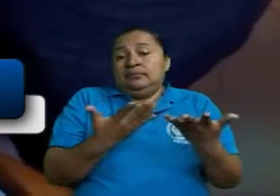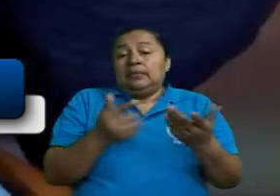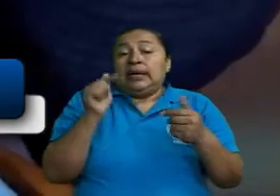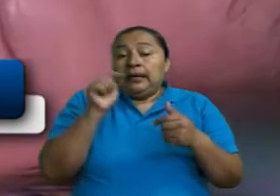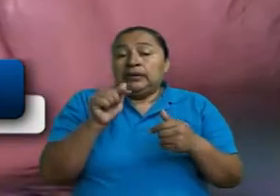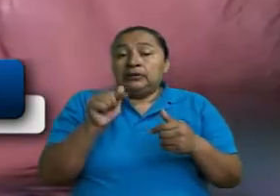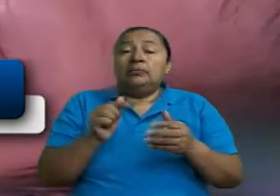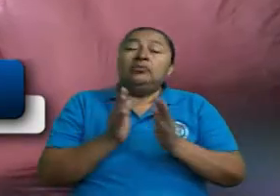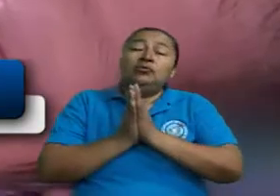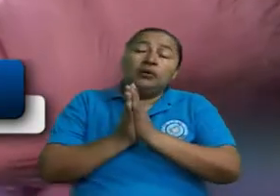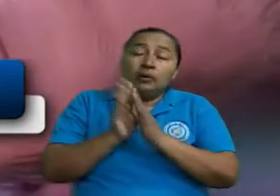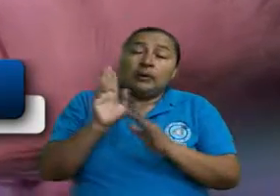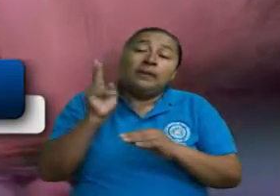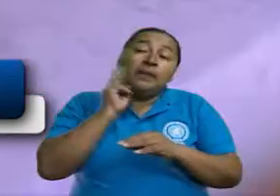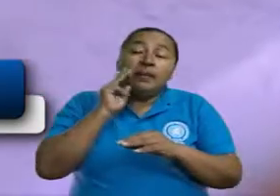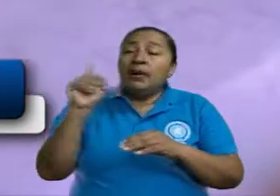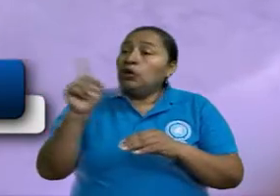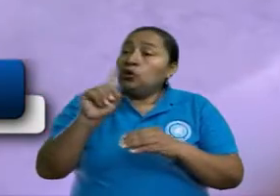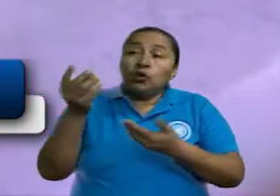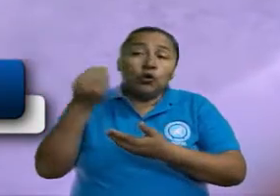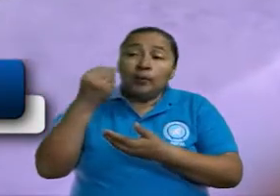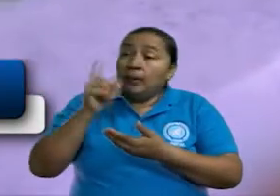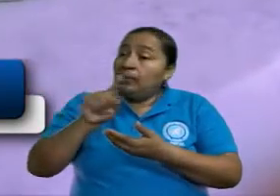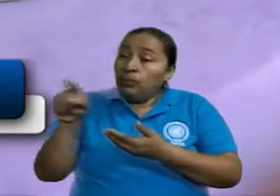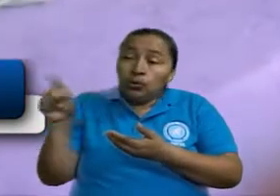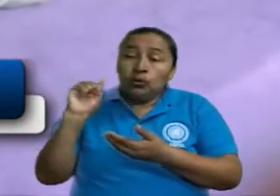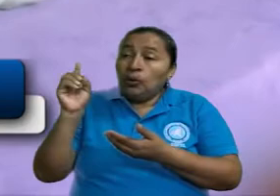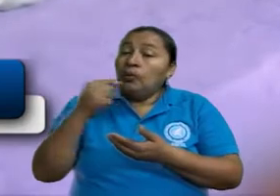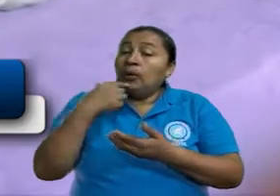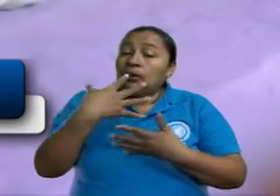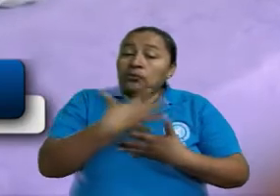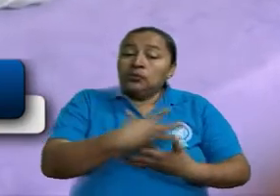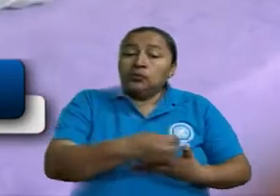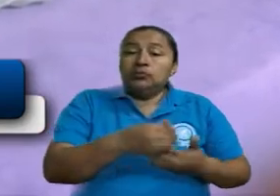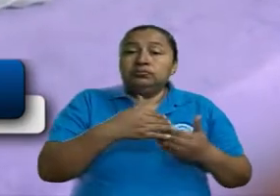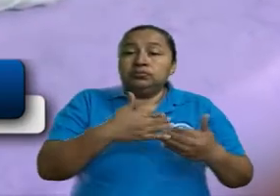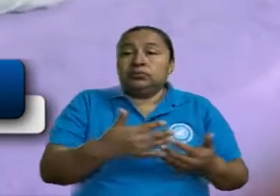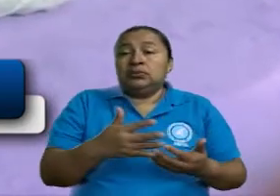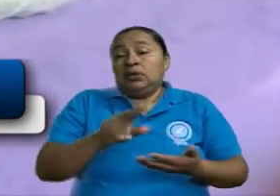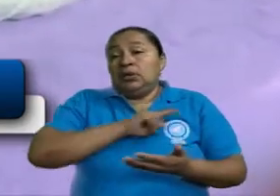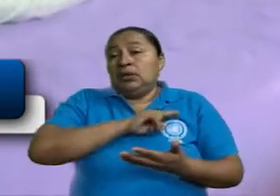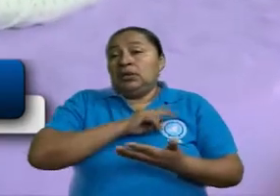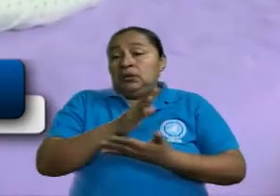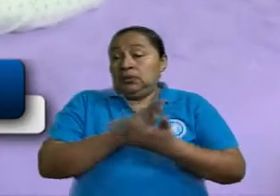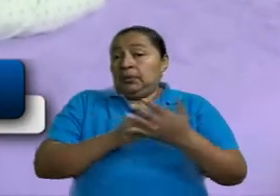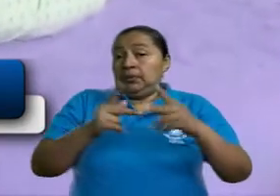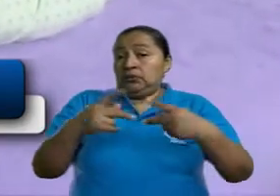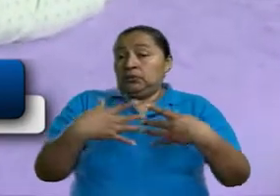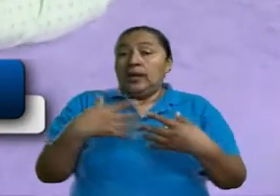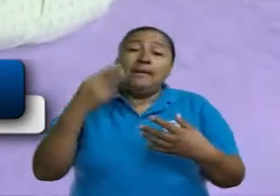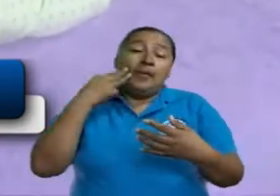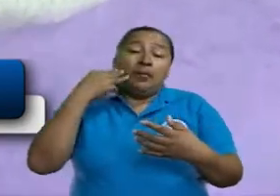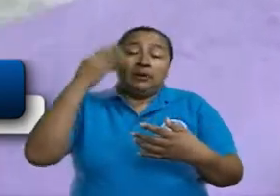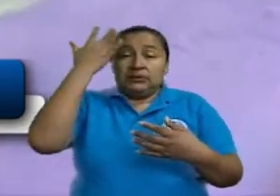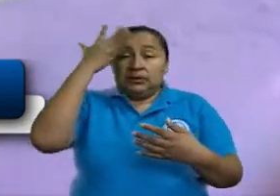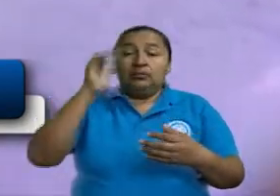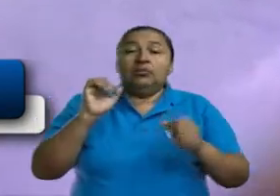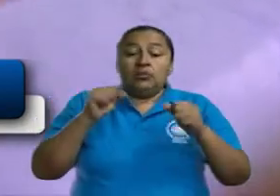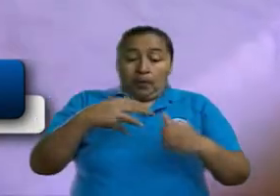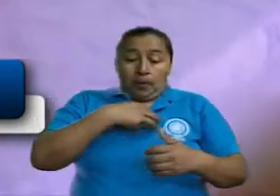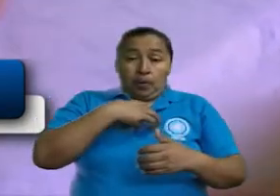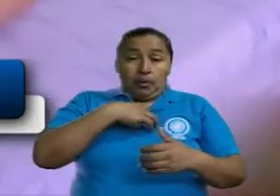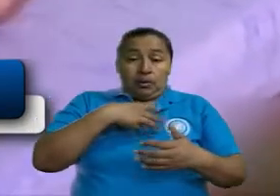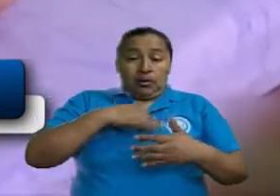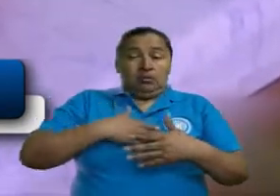eso le pedimos a la mamá de que no lo ingiera. Y hay ya cosas personales que la mamá sabe de que a ella le produce